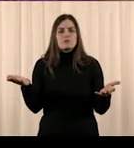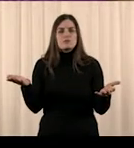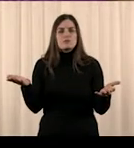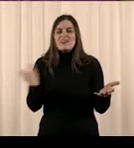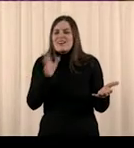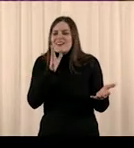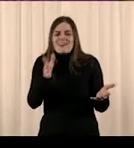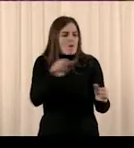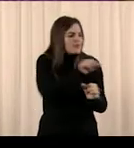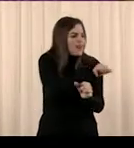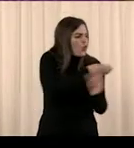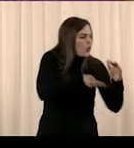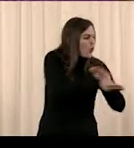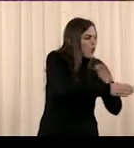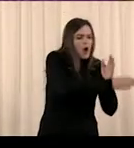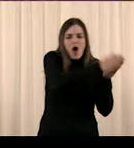¿Qué sucedió?